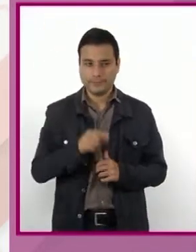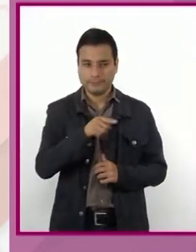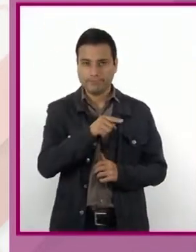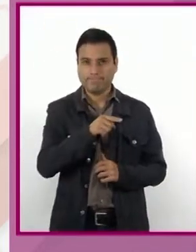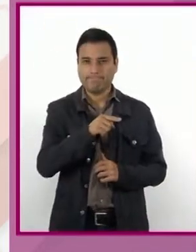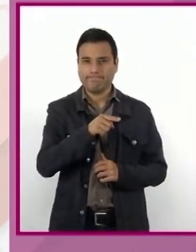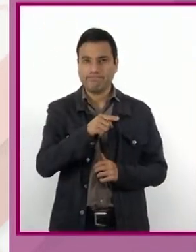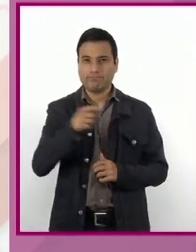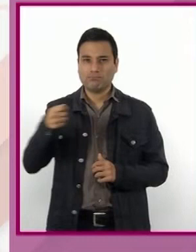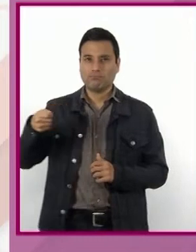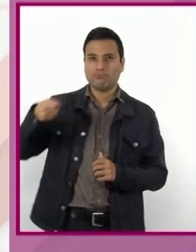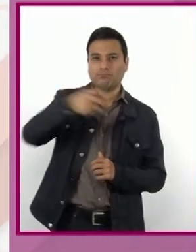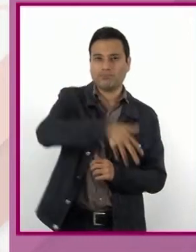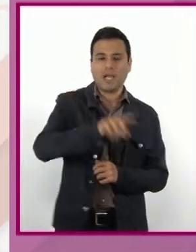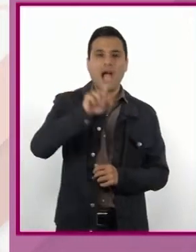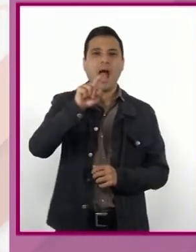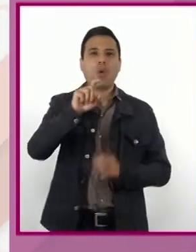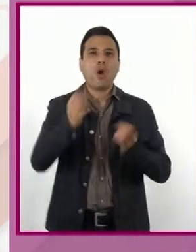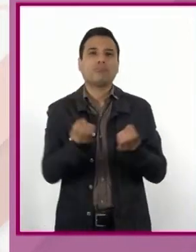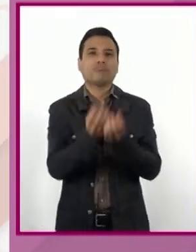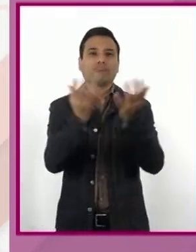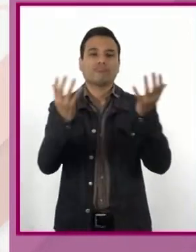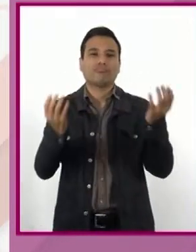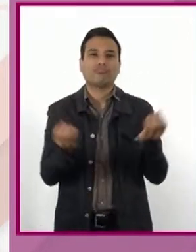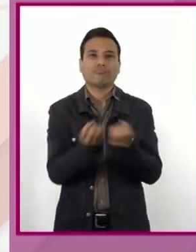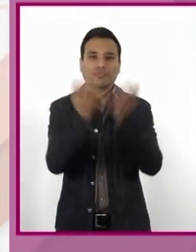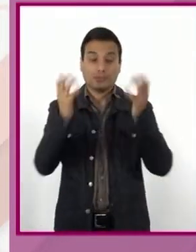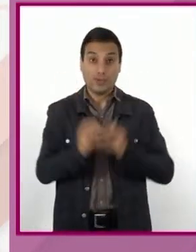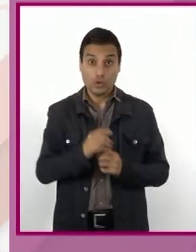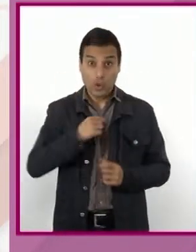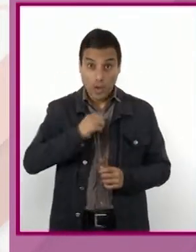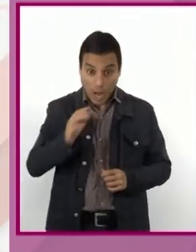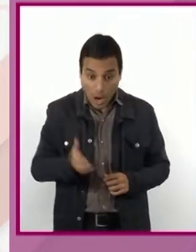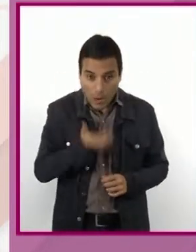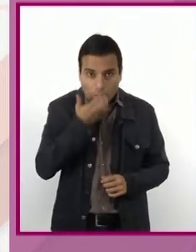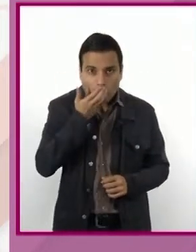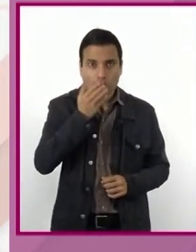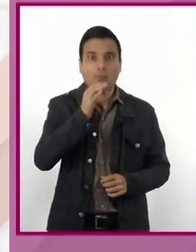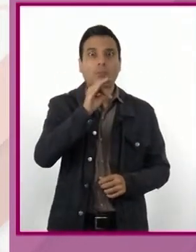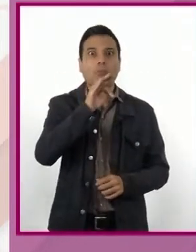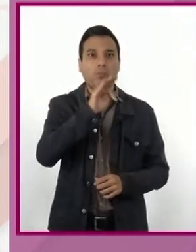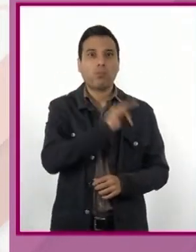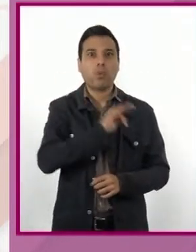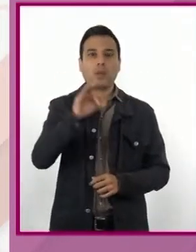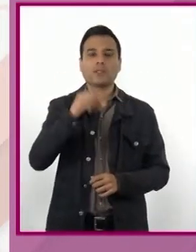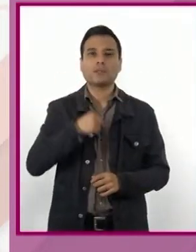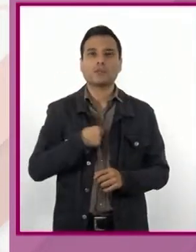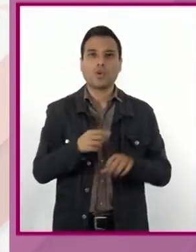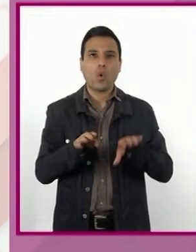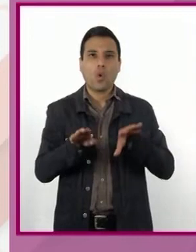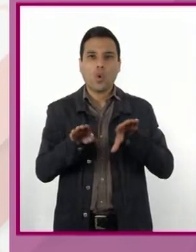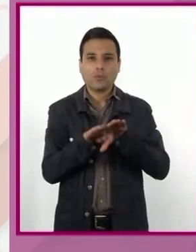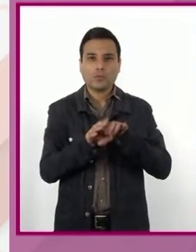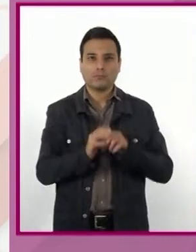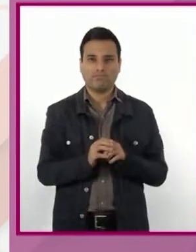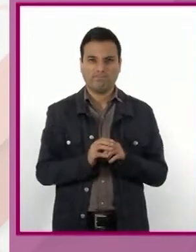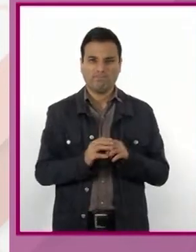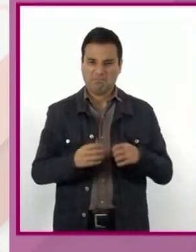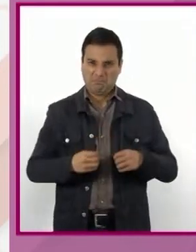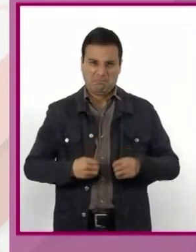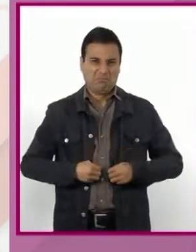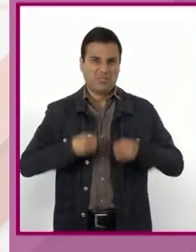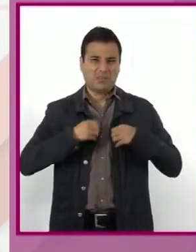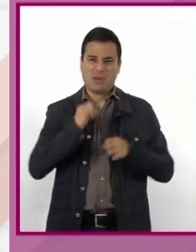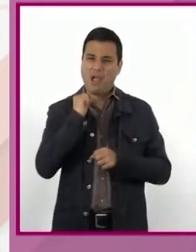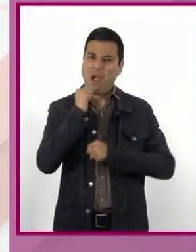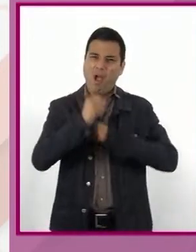el centro de su ciudad. Y si la bebías, te convertirías en alguien capaz de engañar a la muerte por los siglos